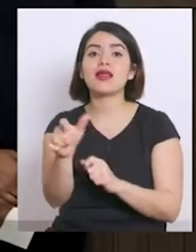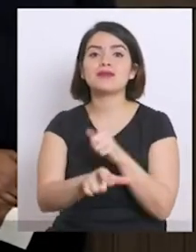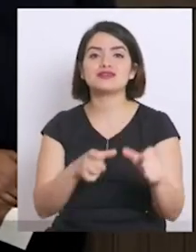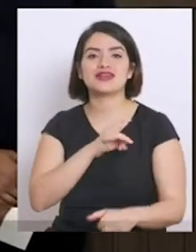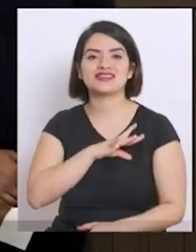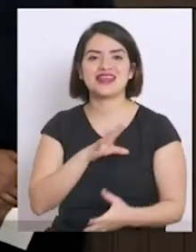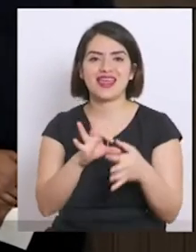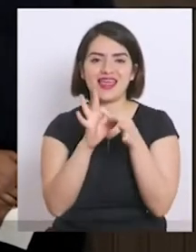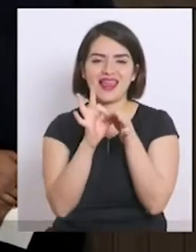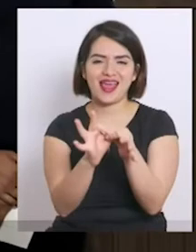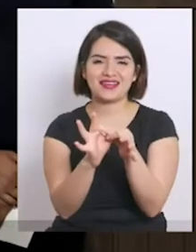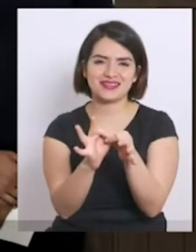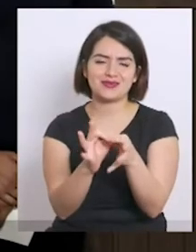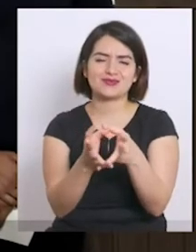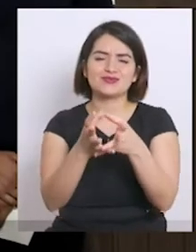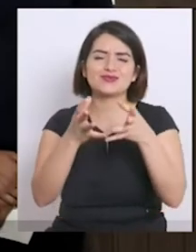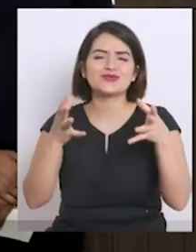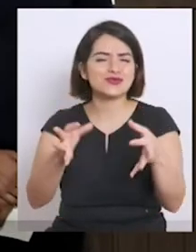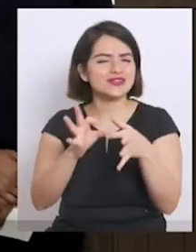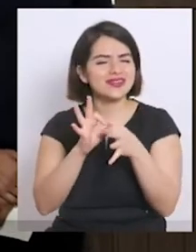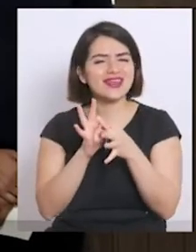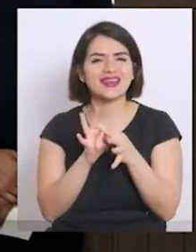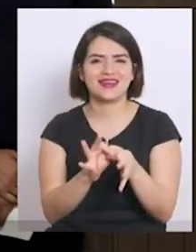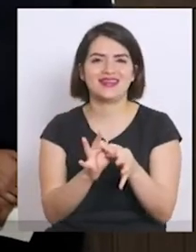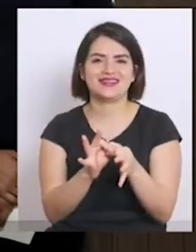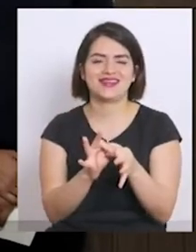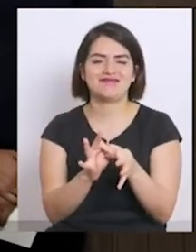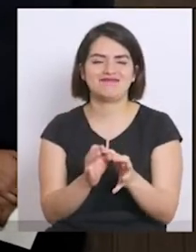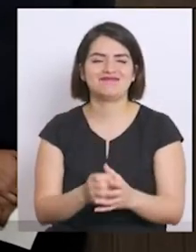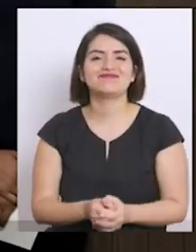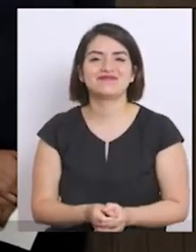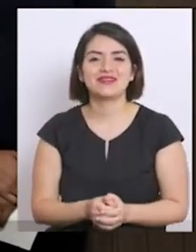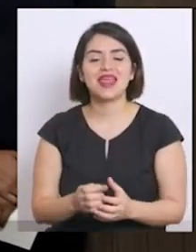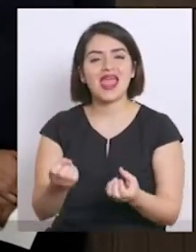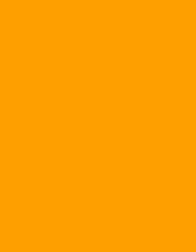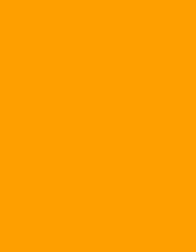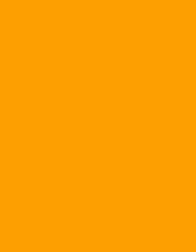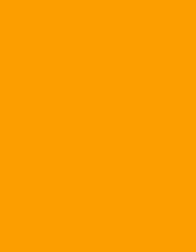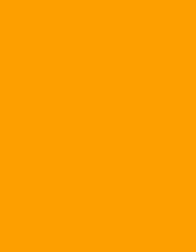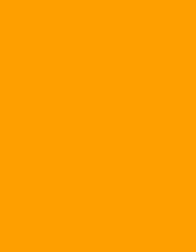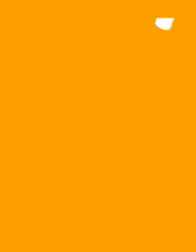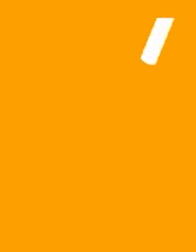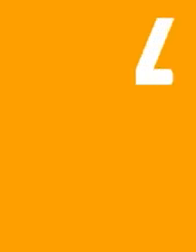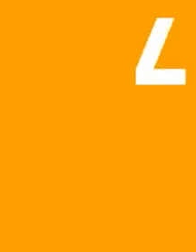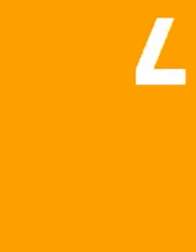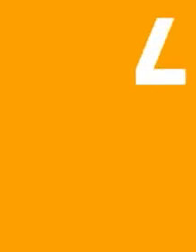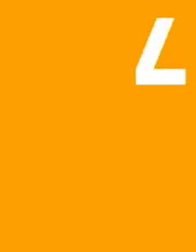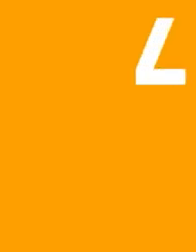gracias. Muchas gracias, porque nos han enseñado lo mejor de la vida.